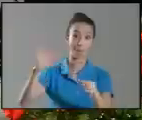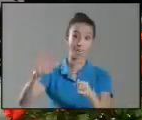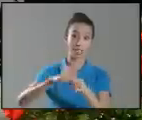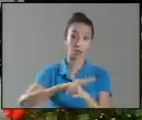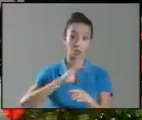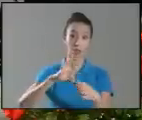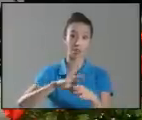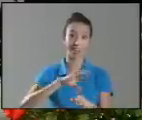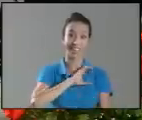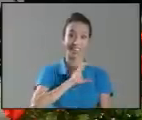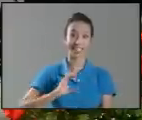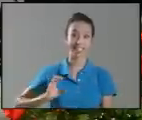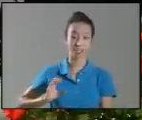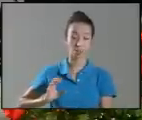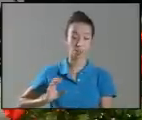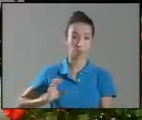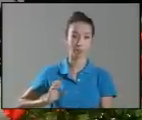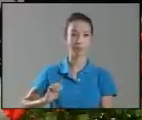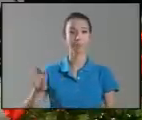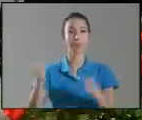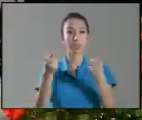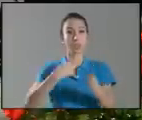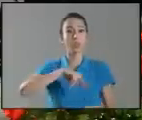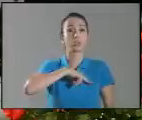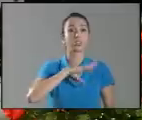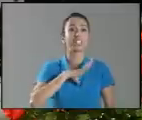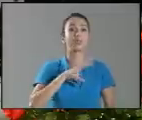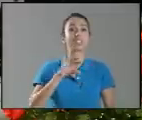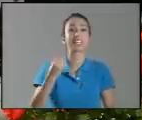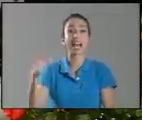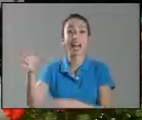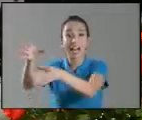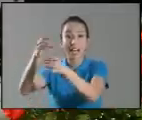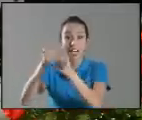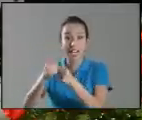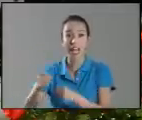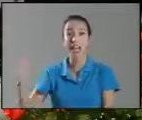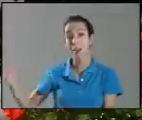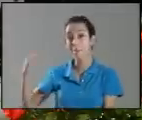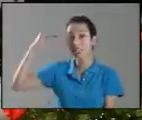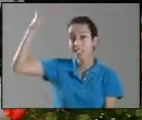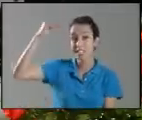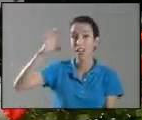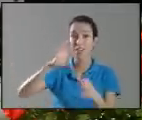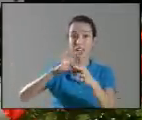Es la de Efesios capítulo 4, verso 13. La medida de la plenitud de Cristo.